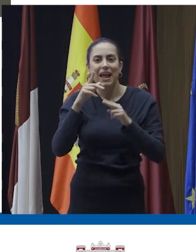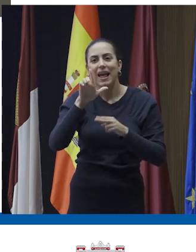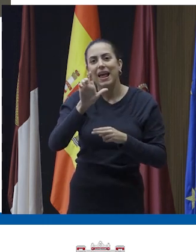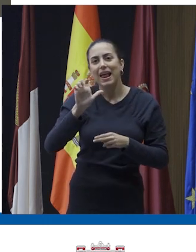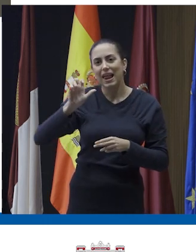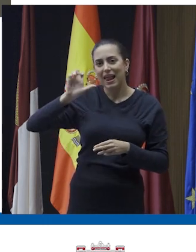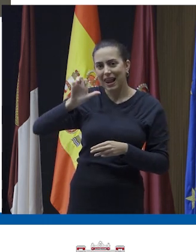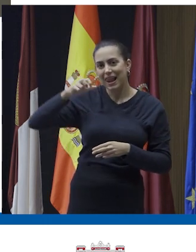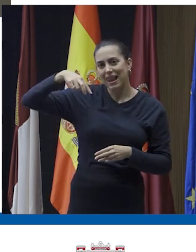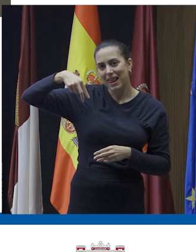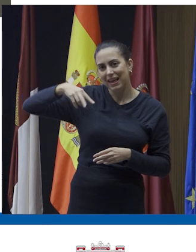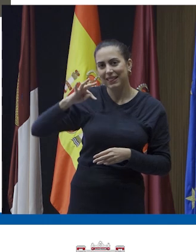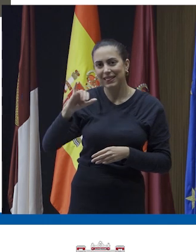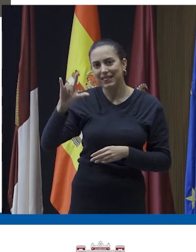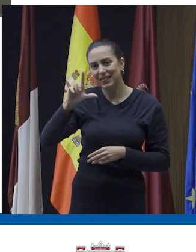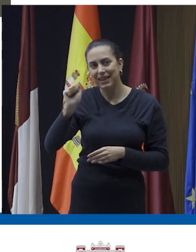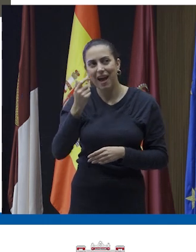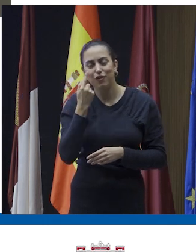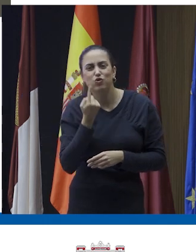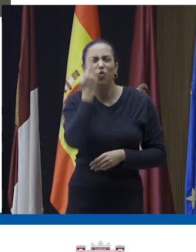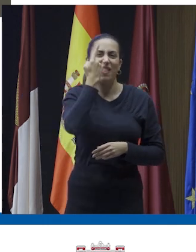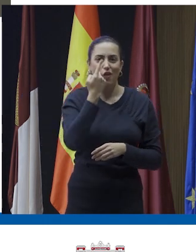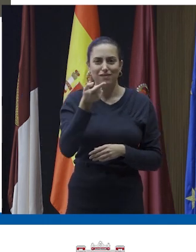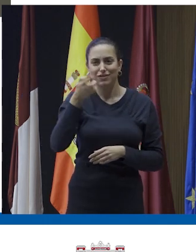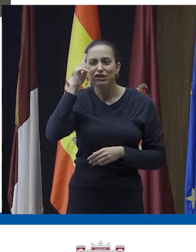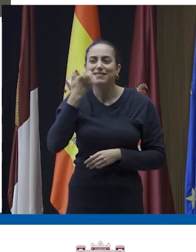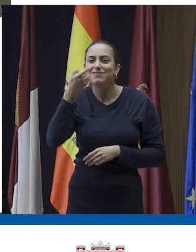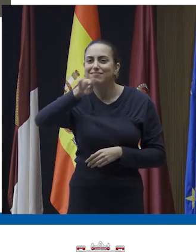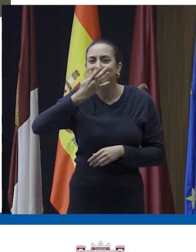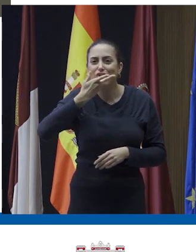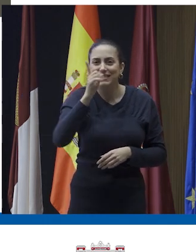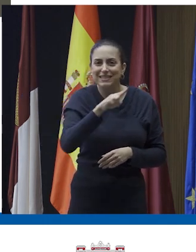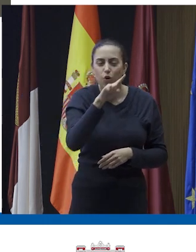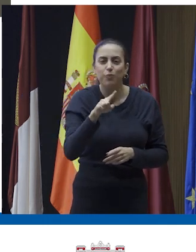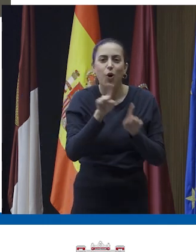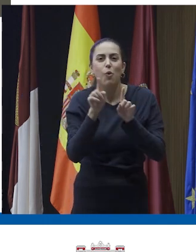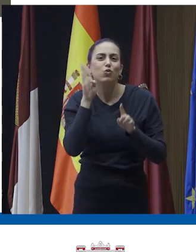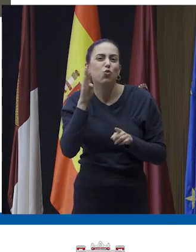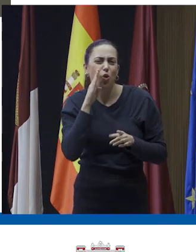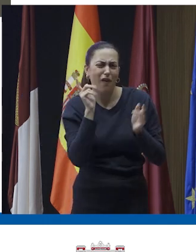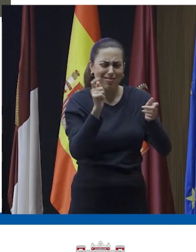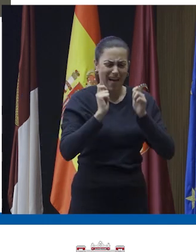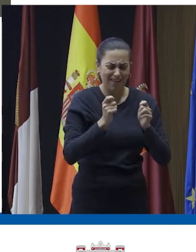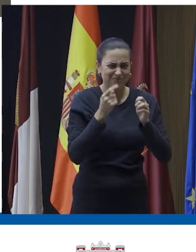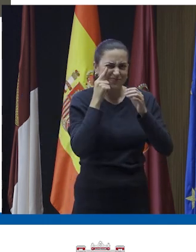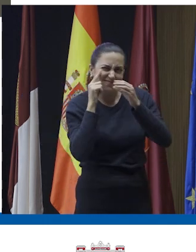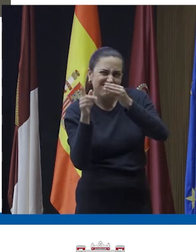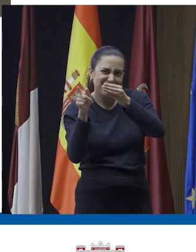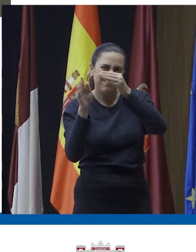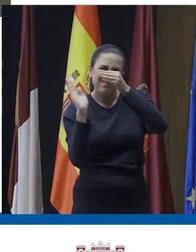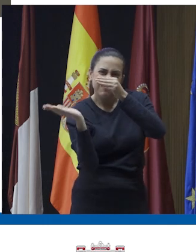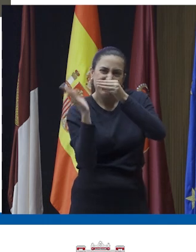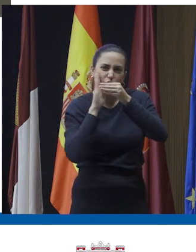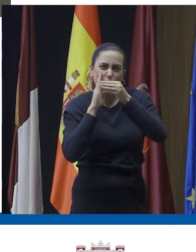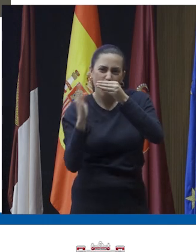no sé cuántas veces, no sé si alguno lo conocéis. Entonces, pues bueno, ¿por qué se ensucia la lentilla? ¿O qué es esto que me estáis contando? Pues